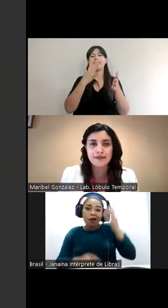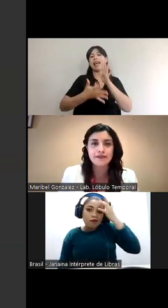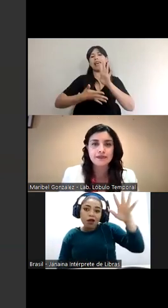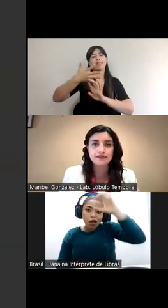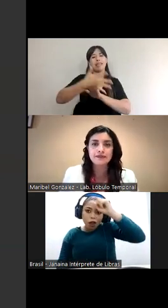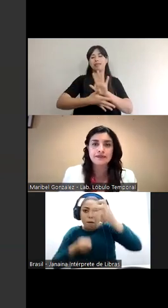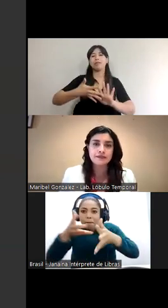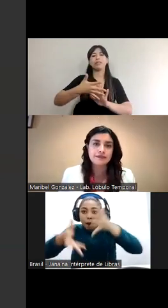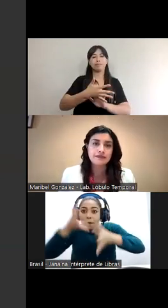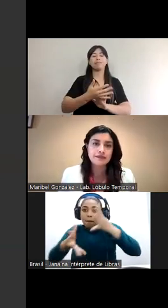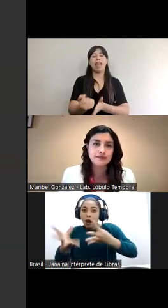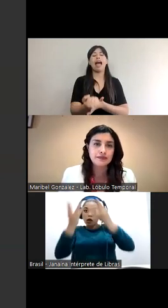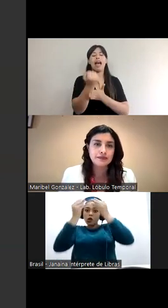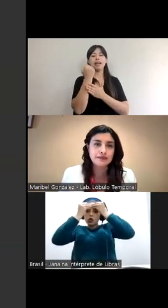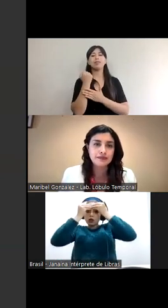señas.